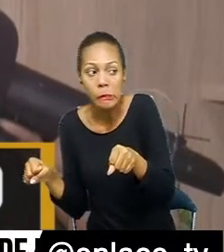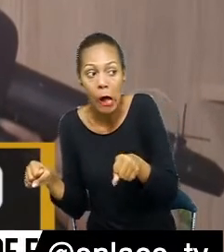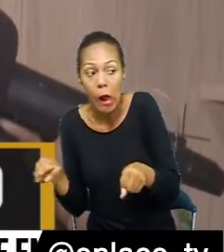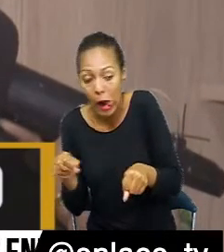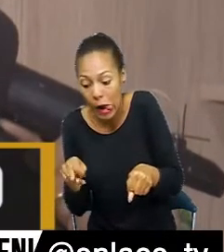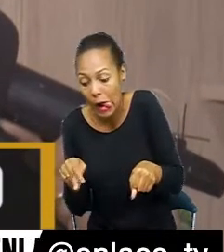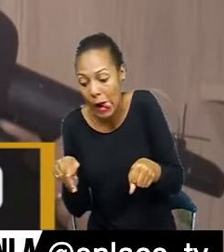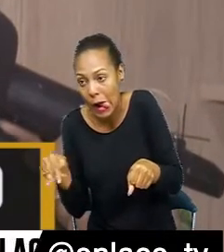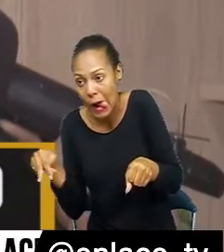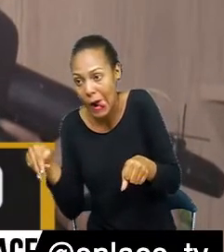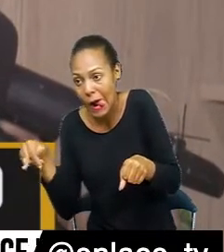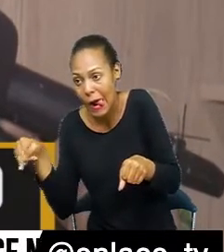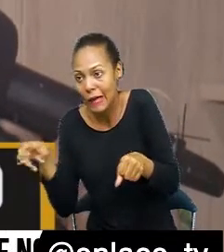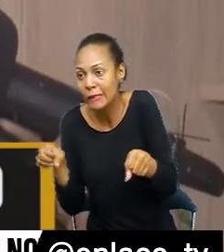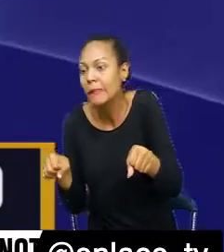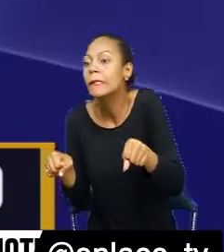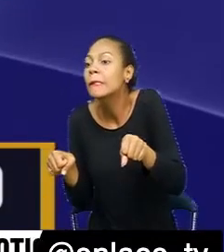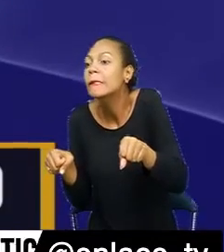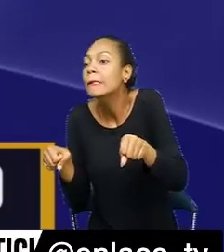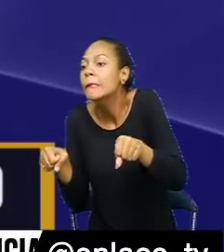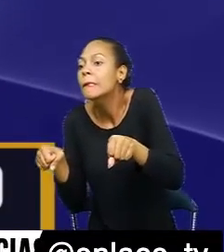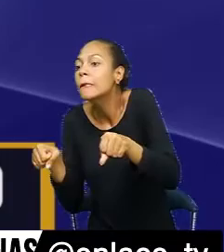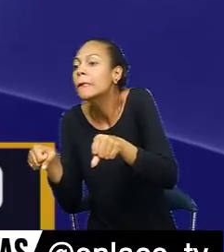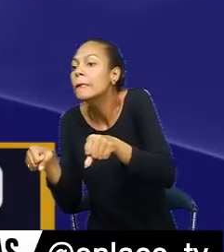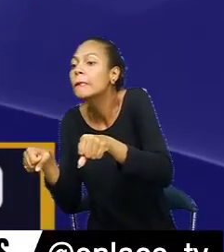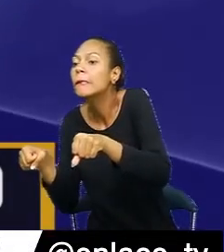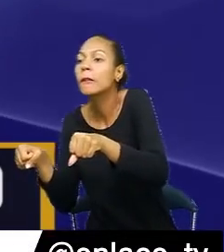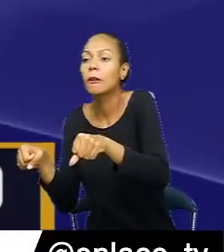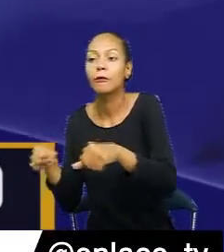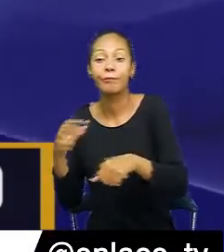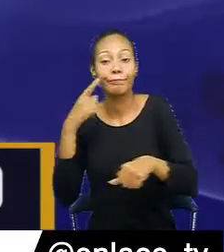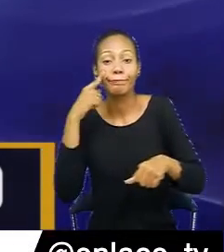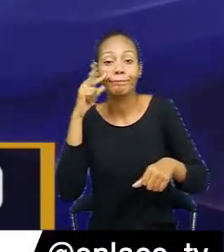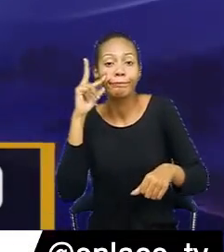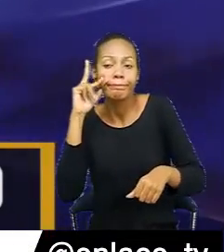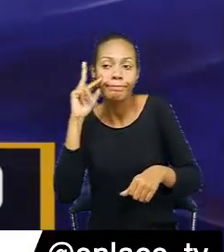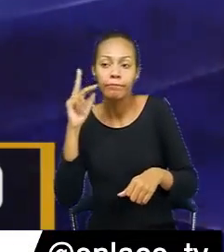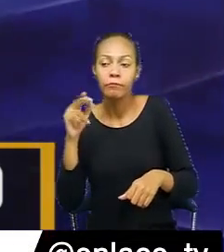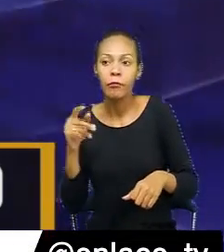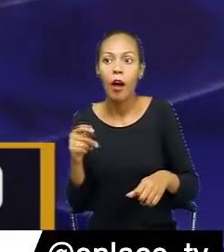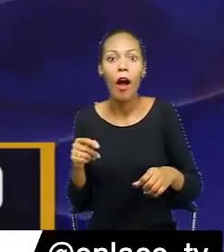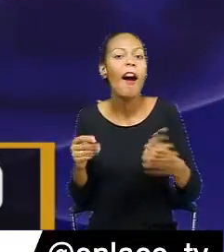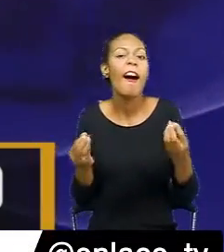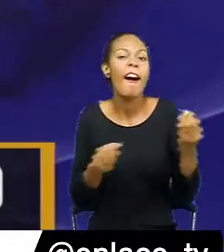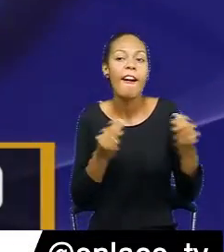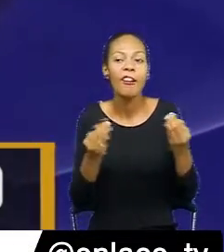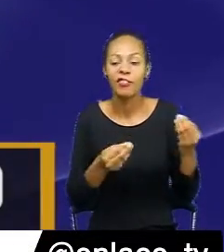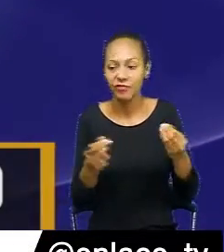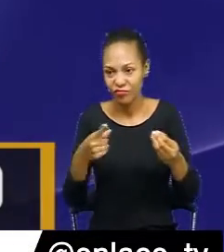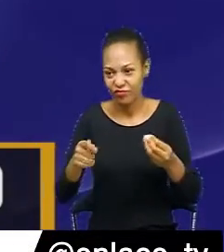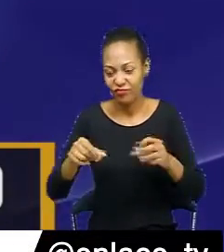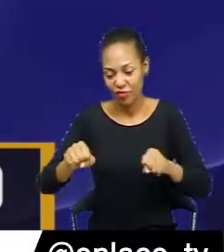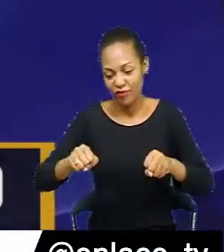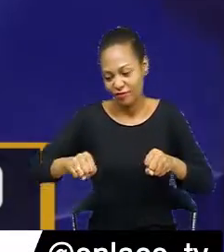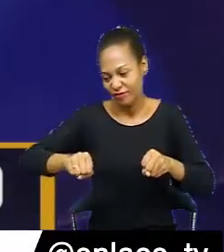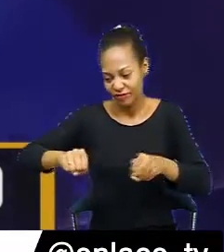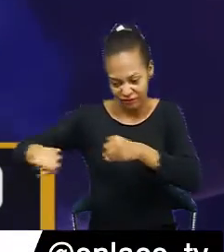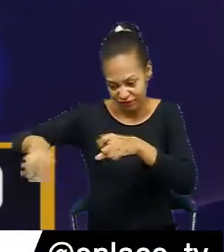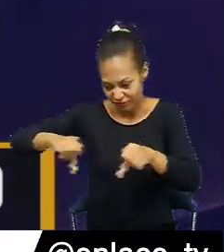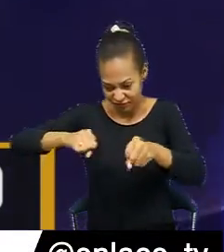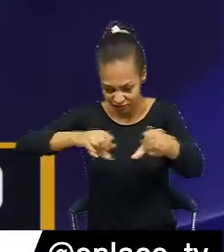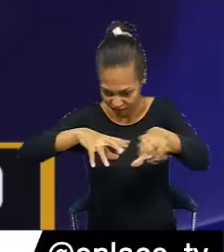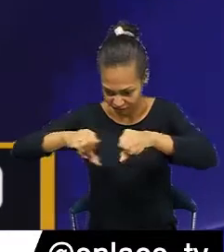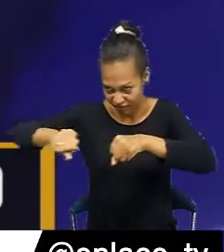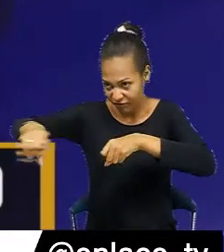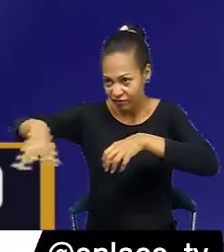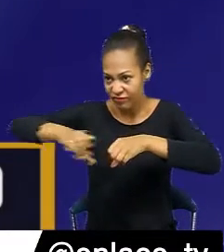teníamos informaciones donde llevan ese tipo de vehículos posteriormente pues para ser desvalijados. Allí estamos trabajando ya con